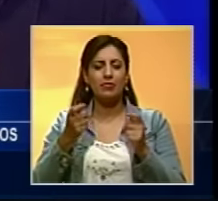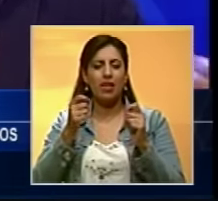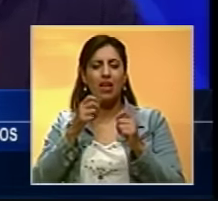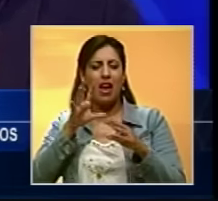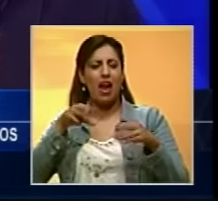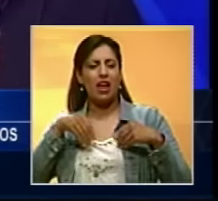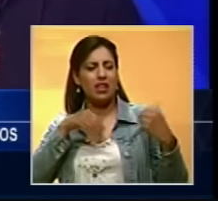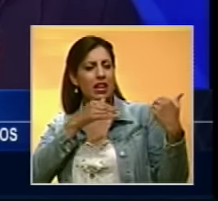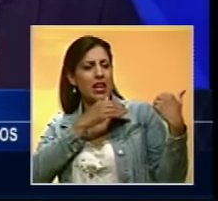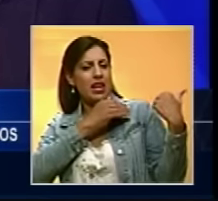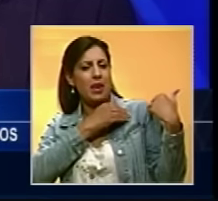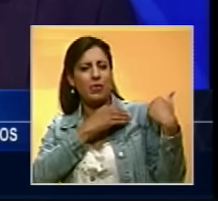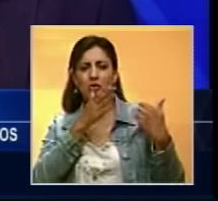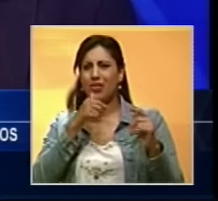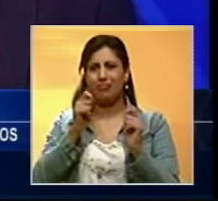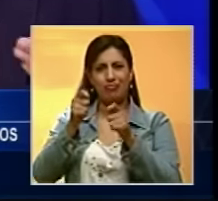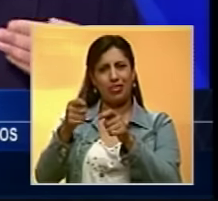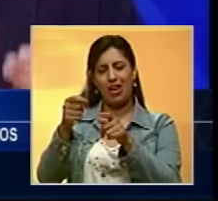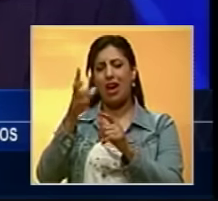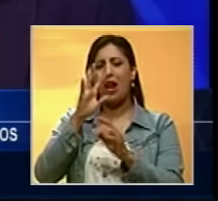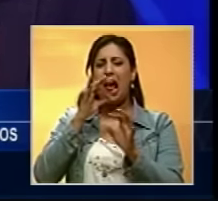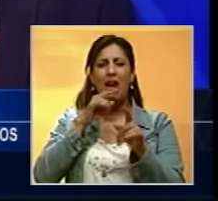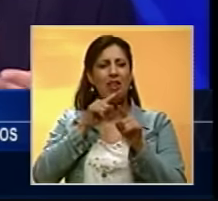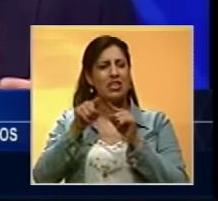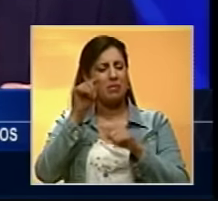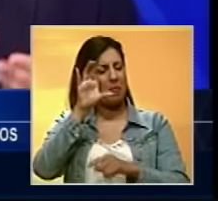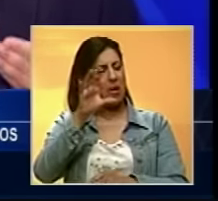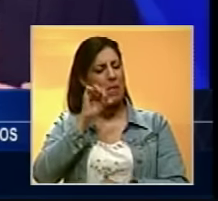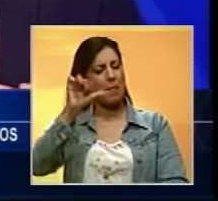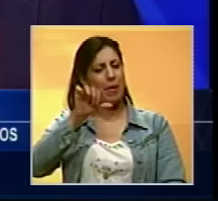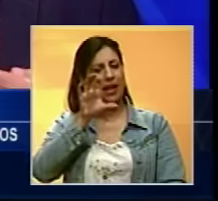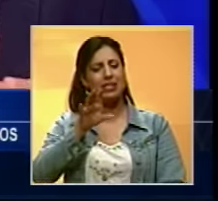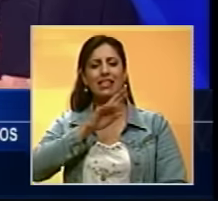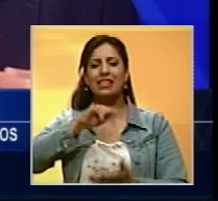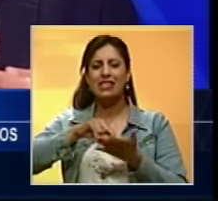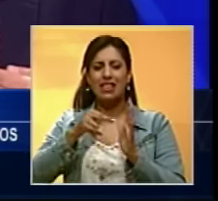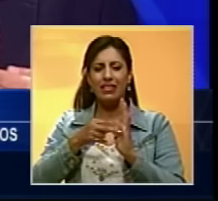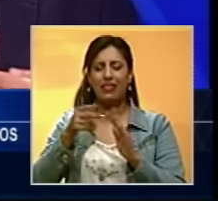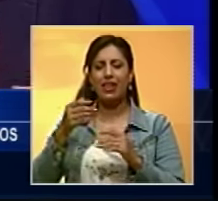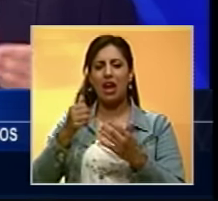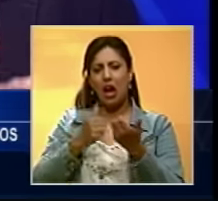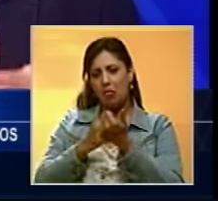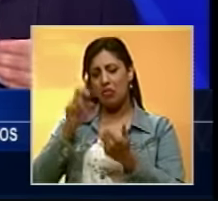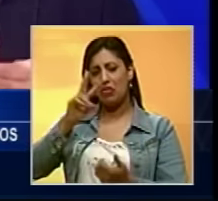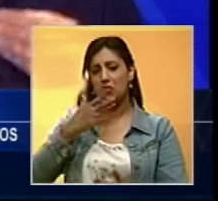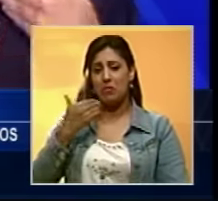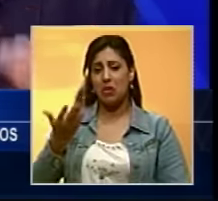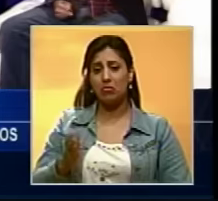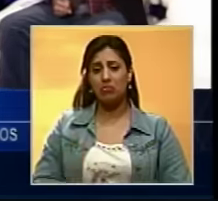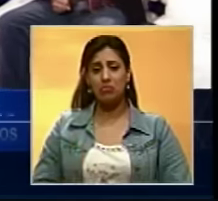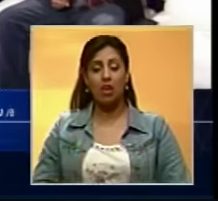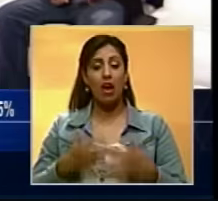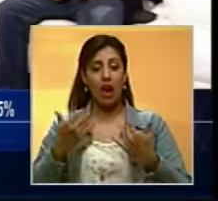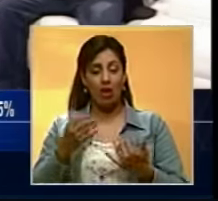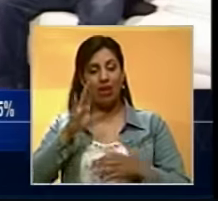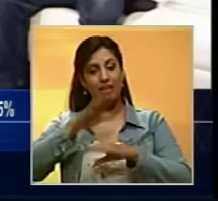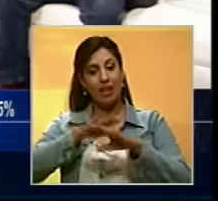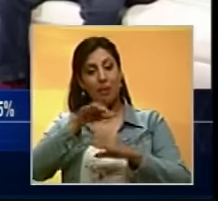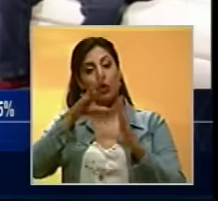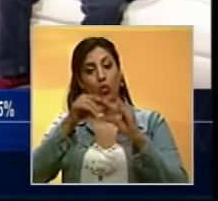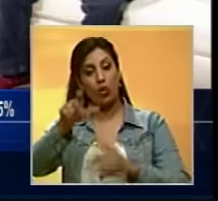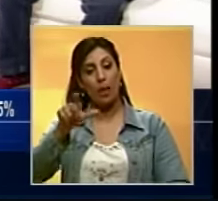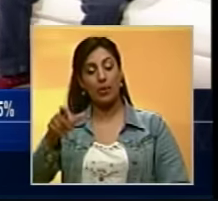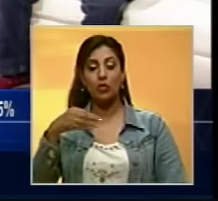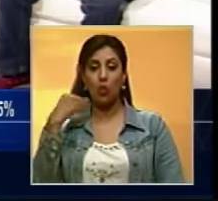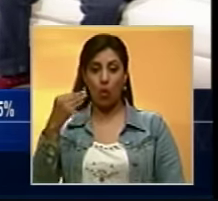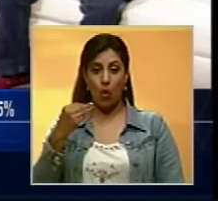asumiendo representaciones que no le competen hablando mal de nuestro país le está haciendo un flaco favor a Venezuela Pérez esz un llamado a todos